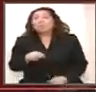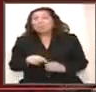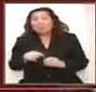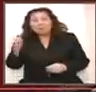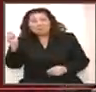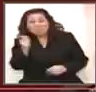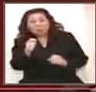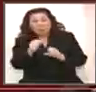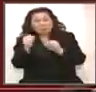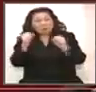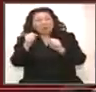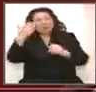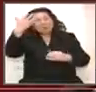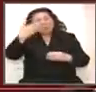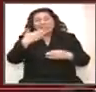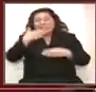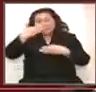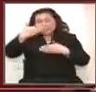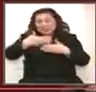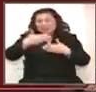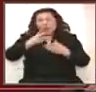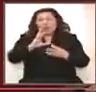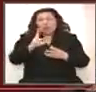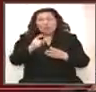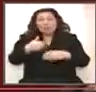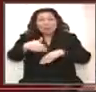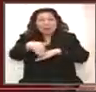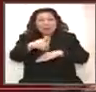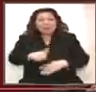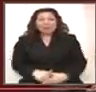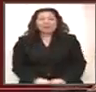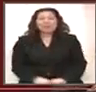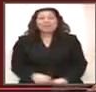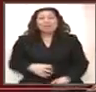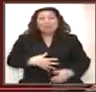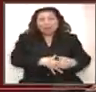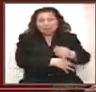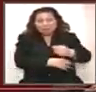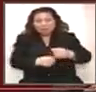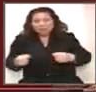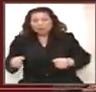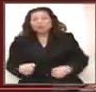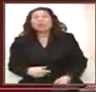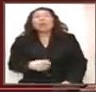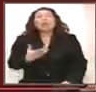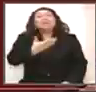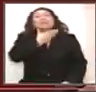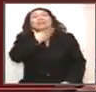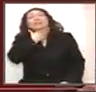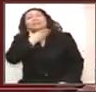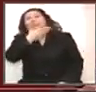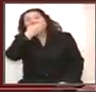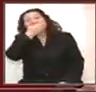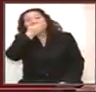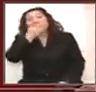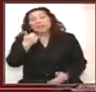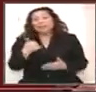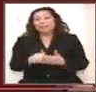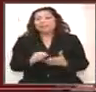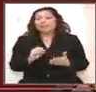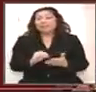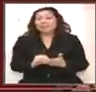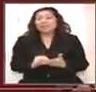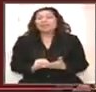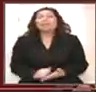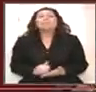por ejemplo, raqueteros, o que roban en autos por las calles, carteristas, cogoteros, todos esos delitos que son